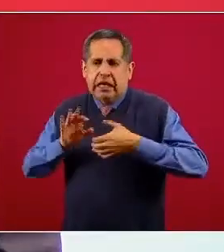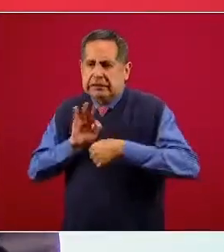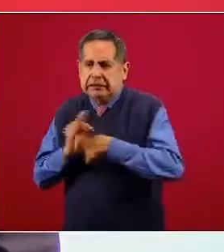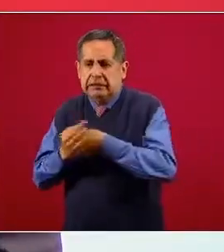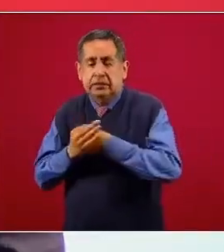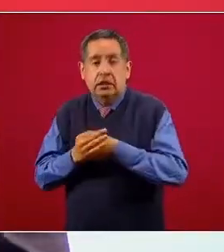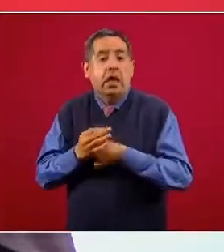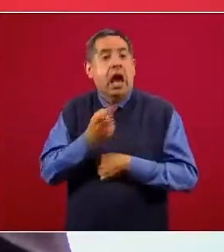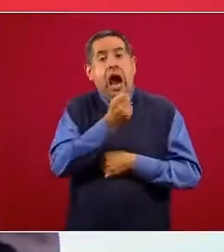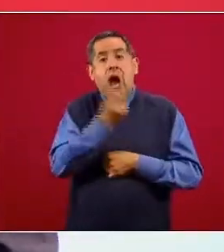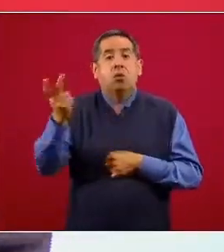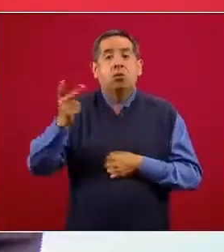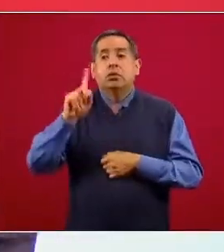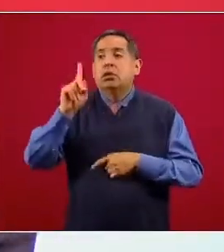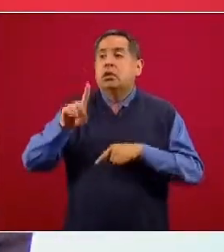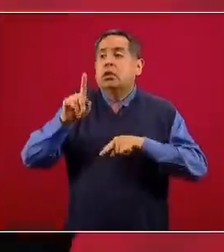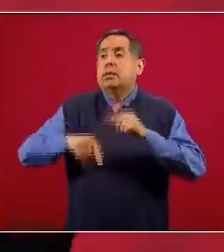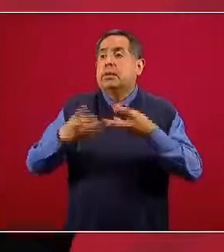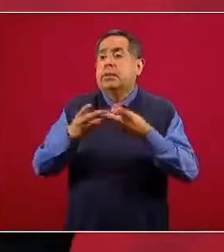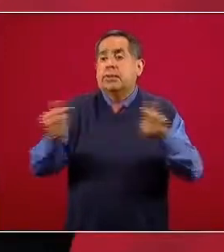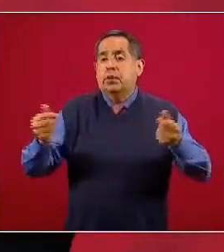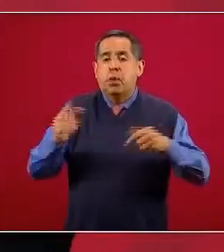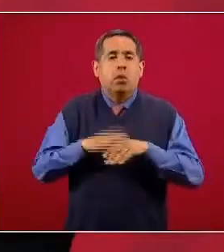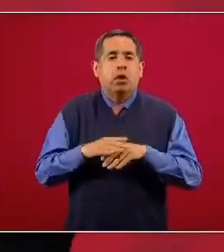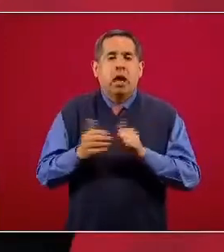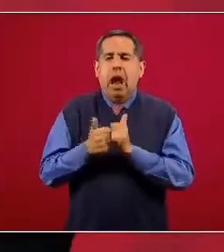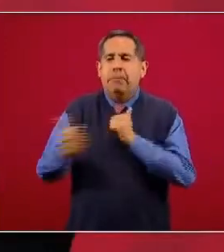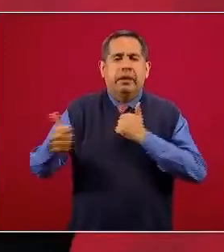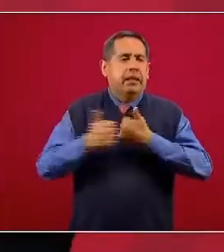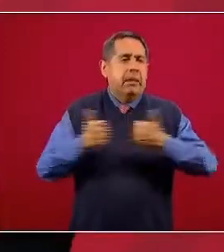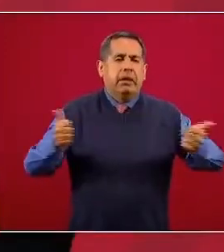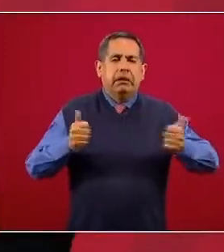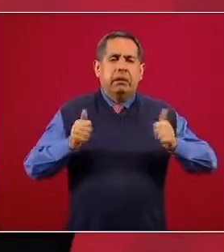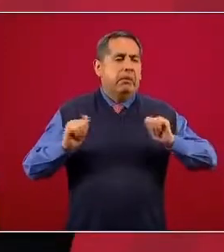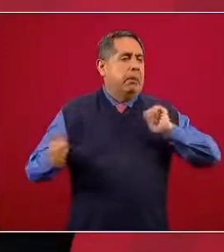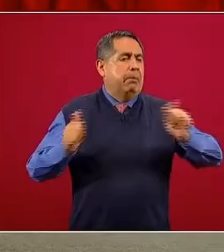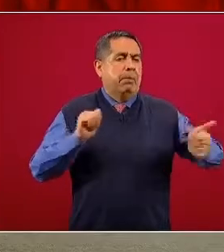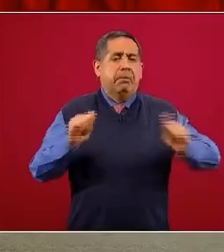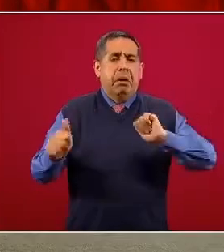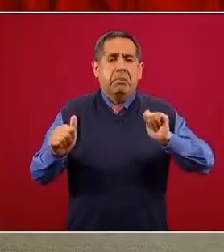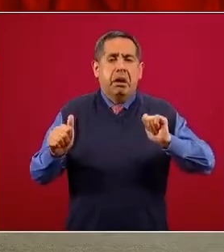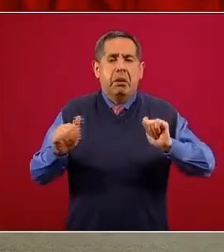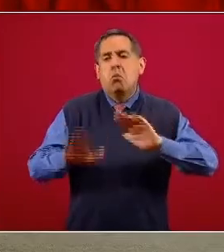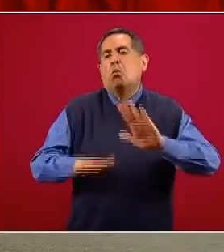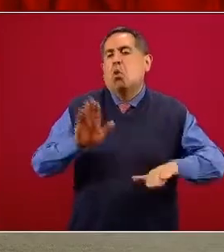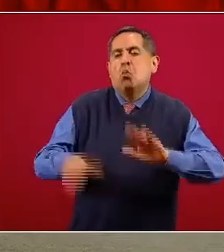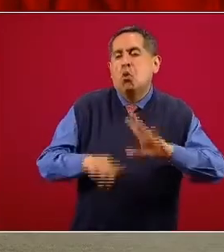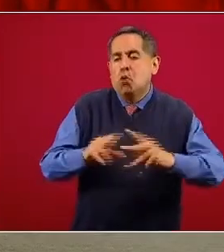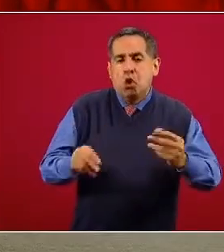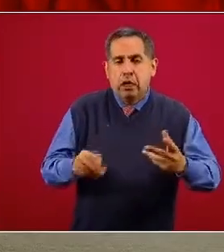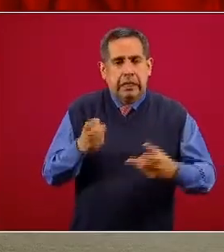que han perecido es porque no han evolucionado hacia mecanismos cooperativos. Y esto no solo los seres humanos, pero también los seres